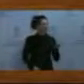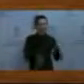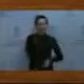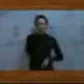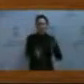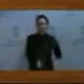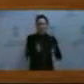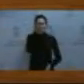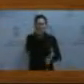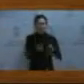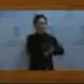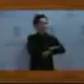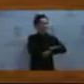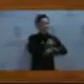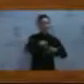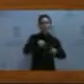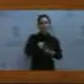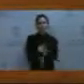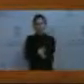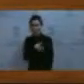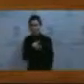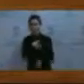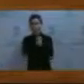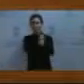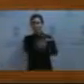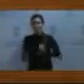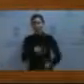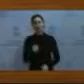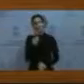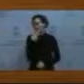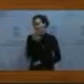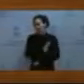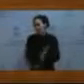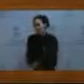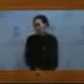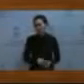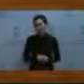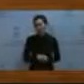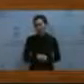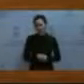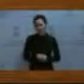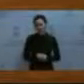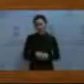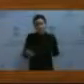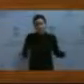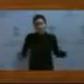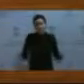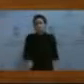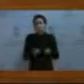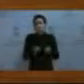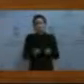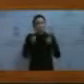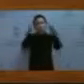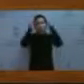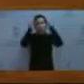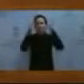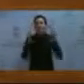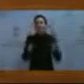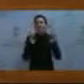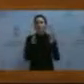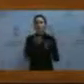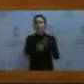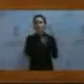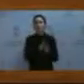Gobierno y desde la oposición, en este sentido, que creo sinceramente, señorías, que hemos perdido el norte, que los árboles no nos dejan